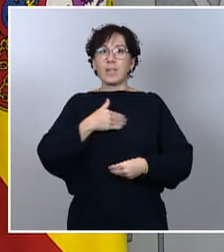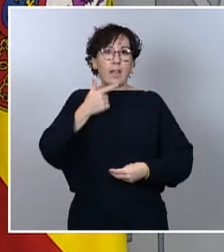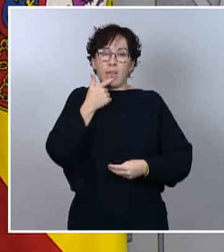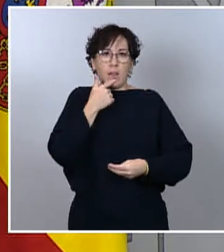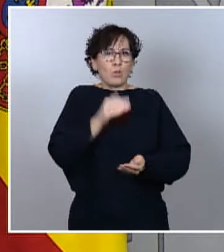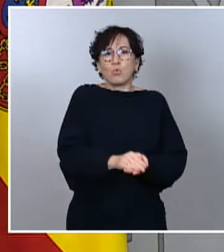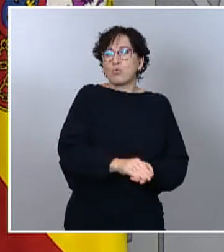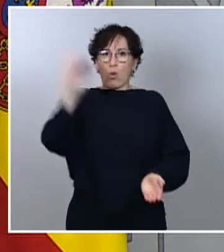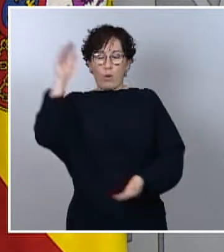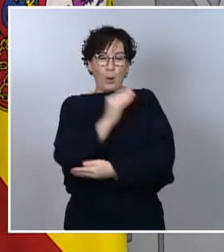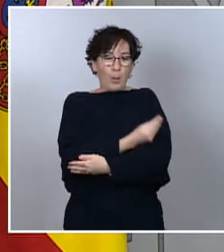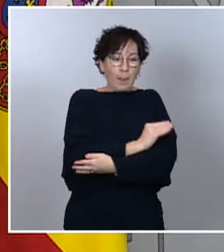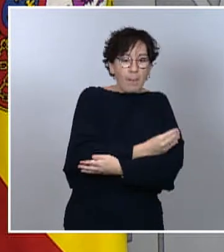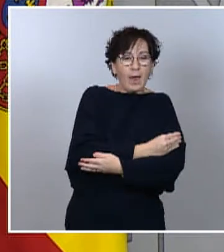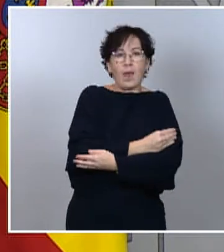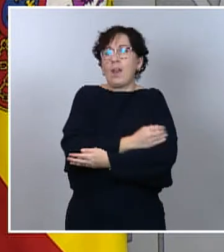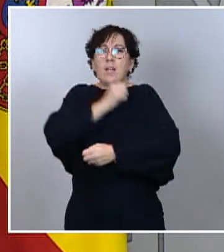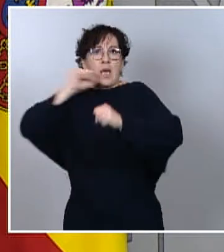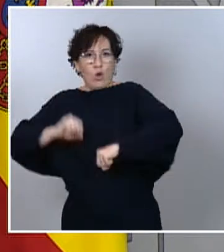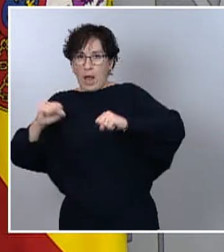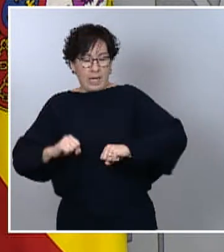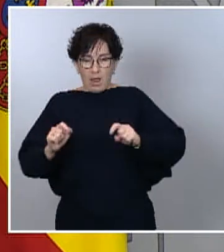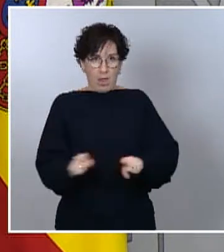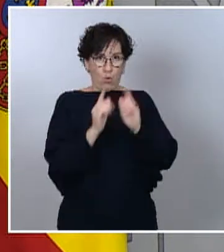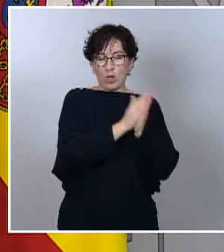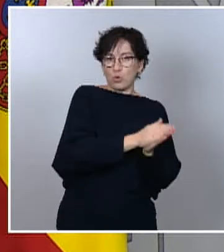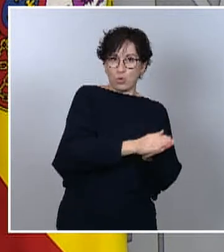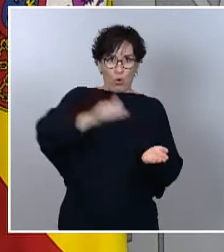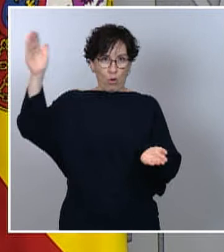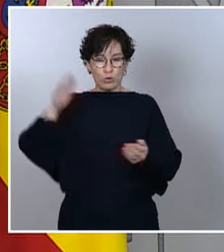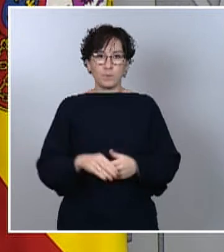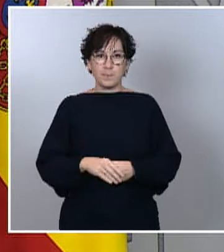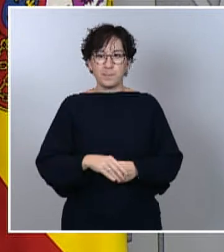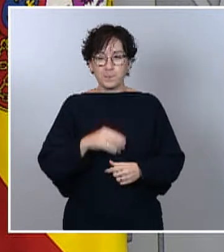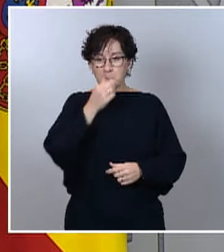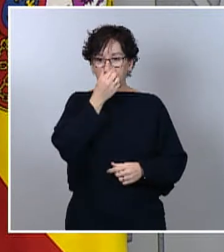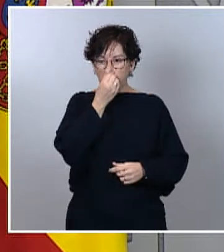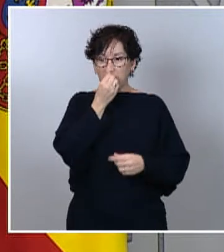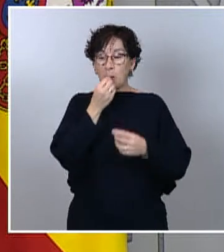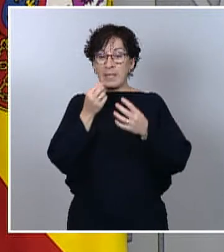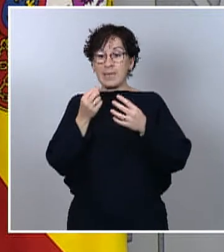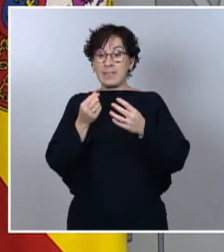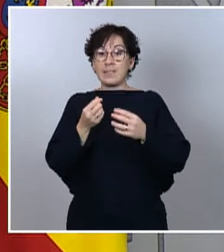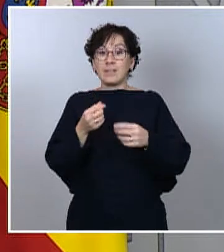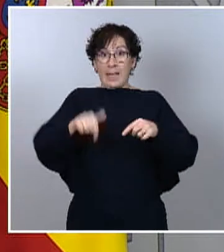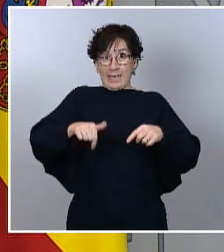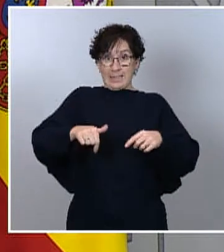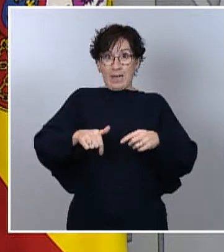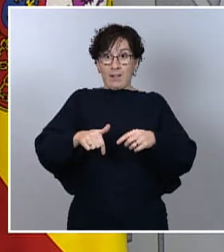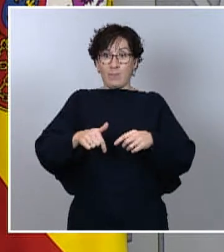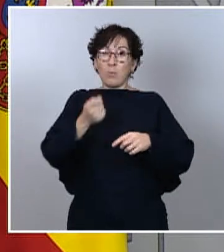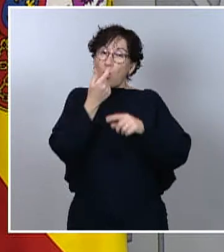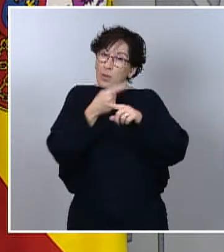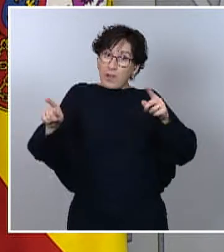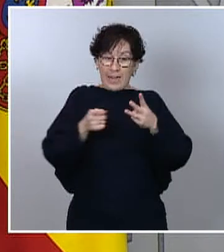los nonagenarios. En esta cuarta ronda, a diferencia de las anteriores, no se ha exigido tener muestras